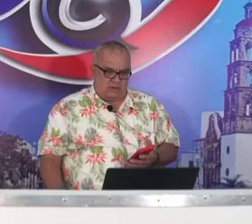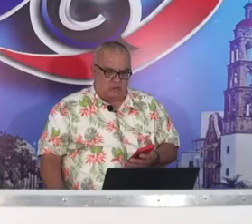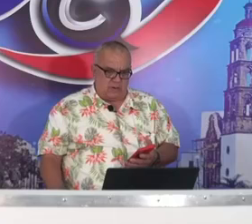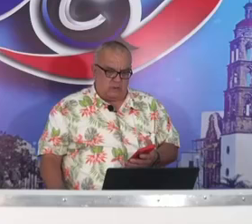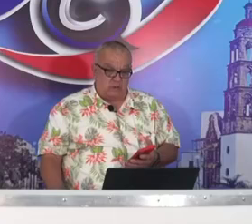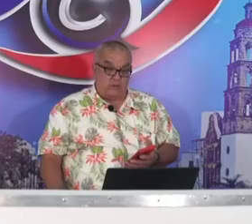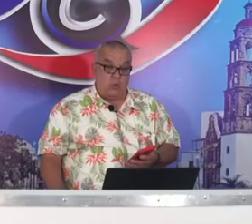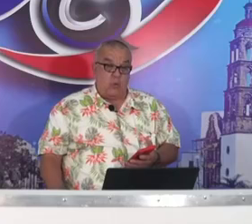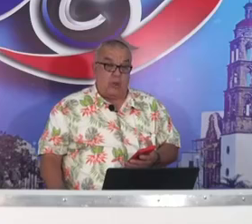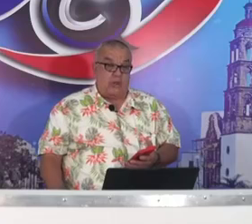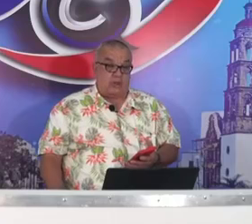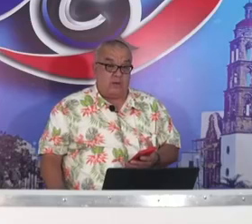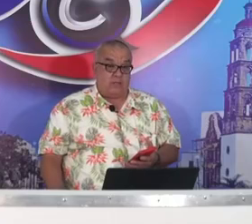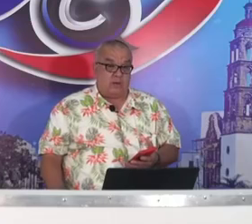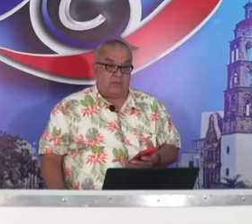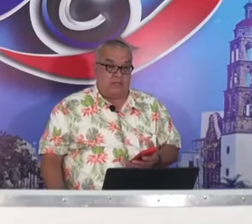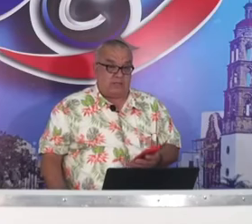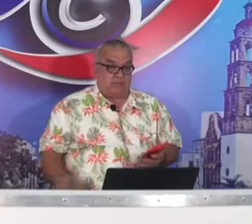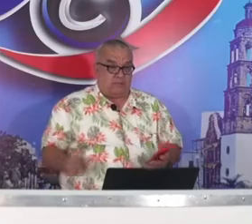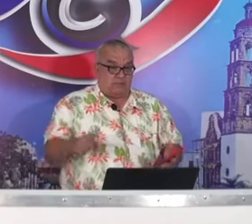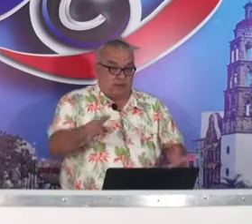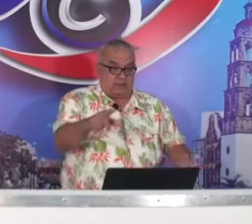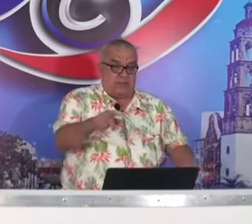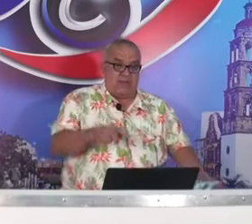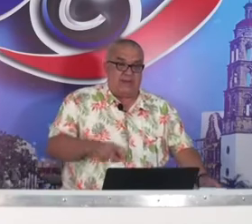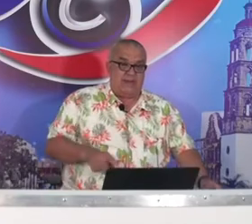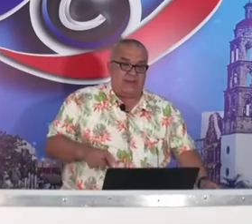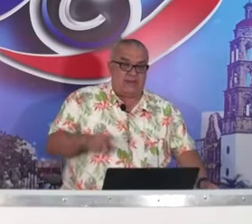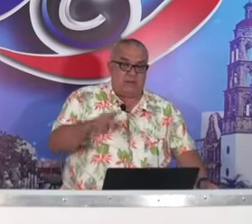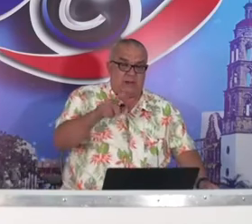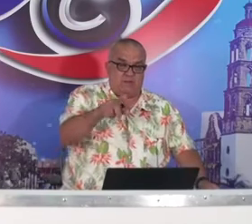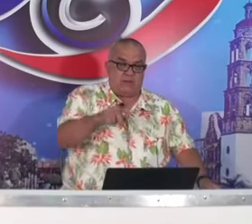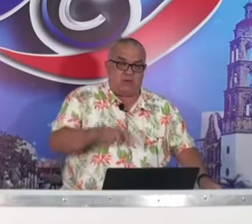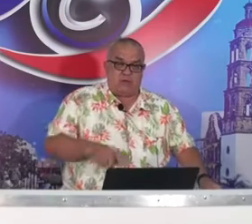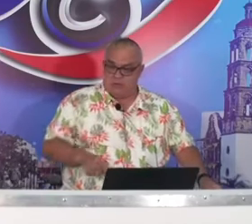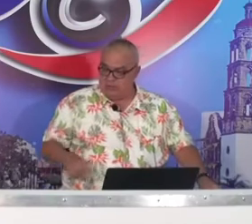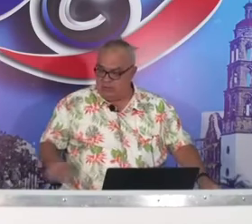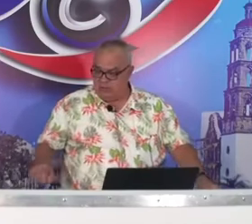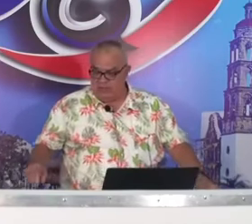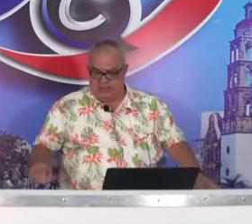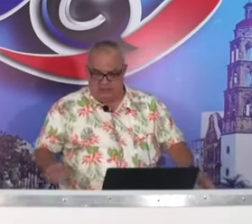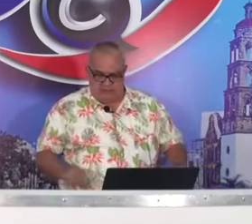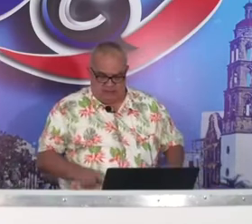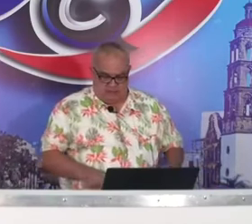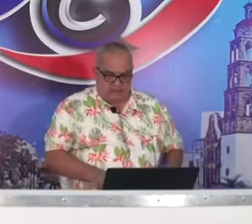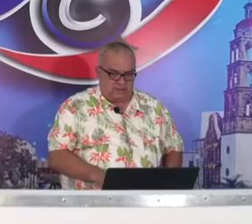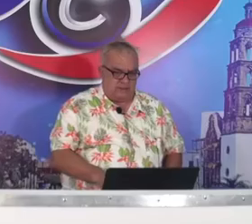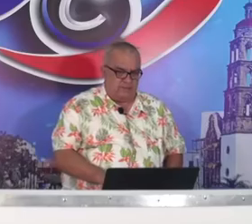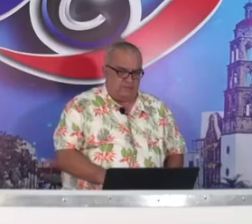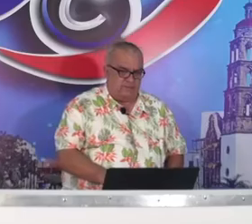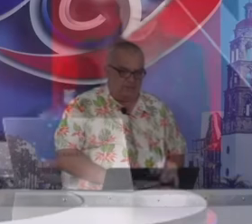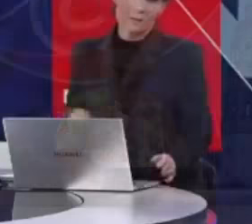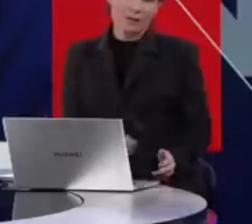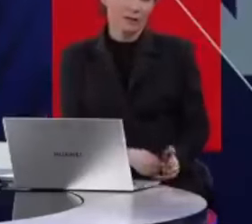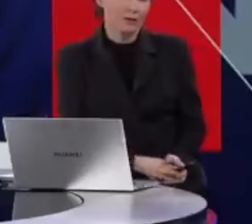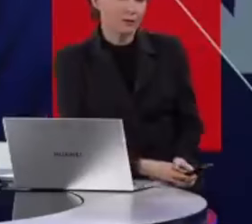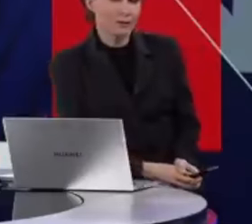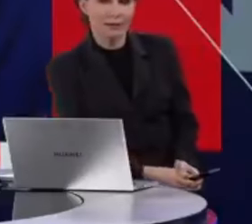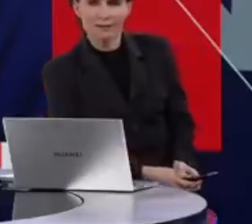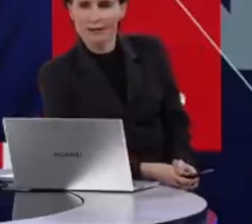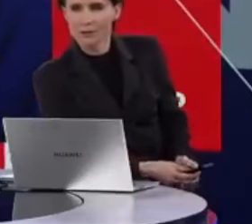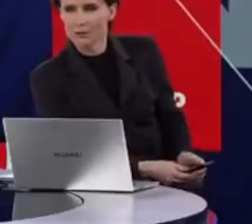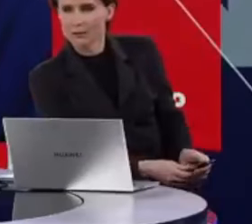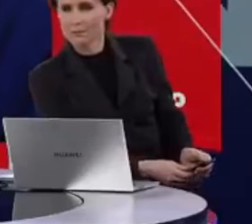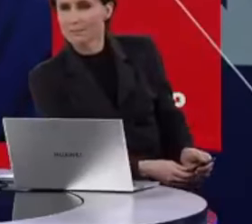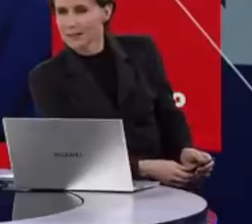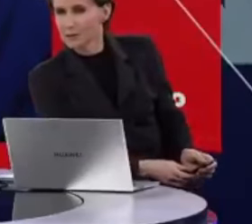hizo el recuento, son 49 policías. Vamos a ver este fragmento del noticiero de Denise Merker. Y Guanajuato